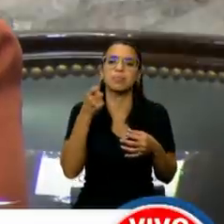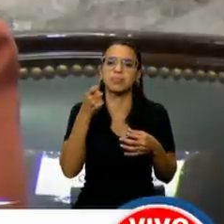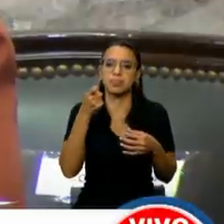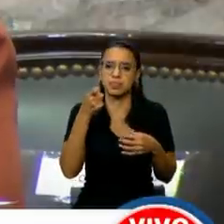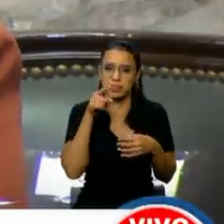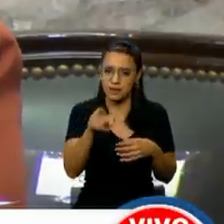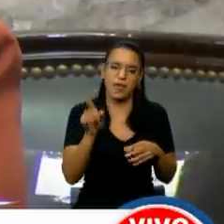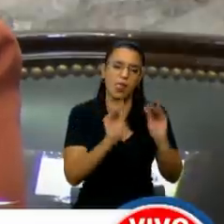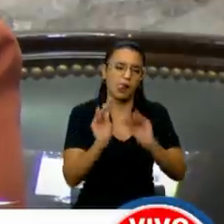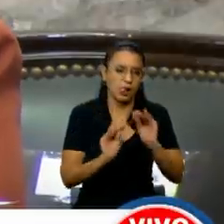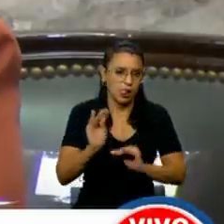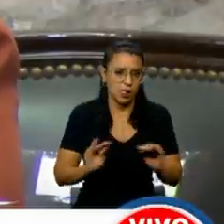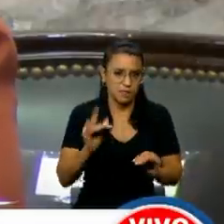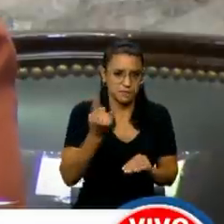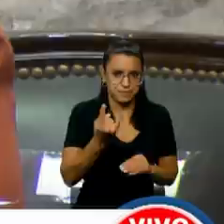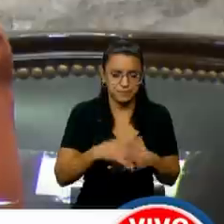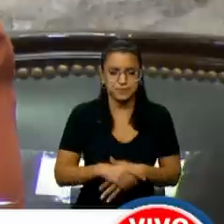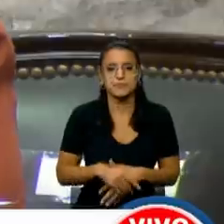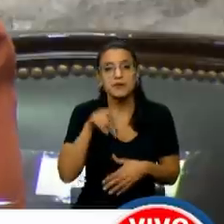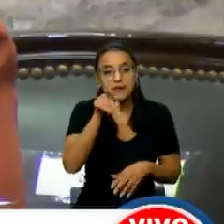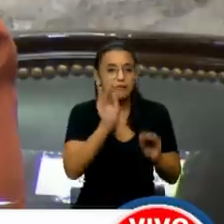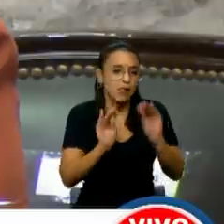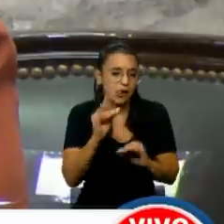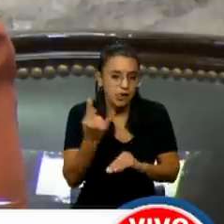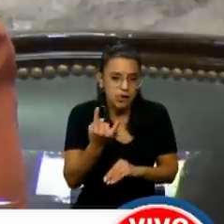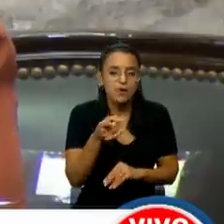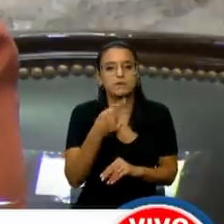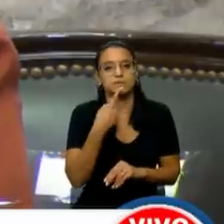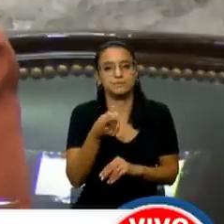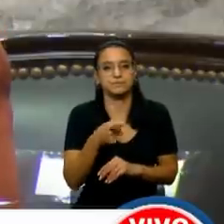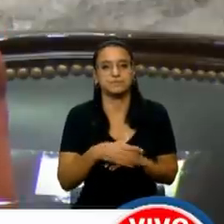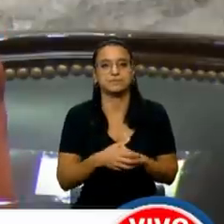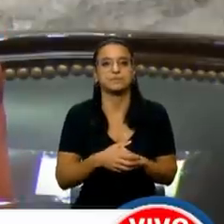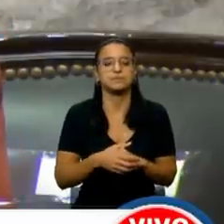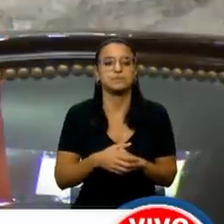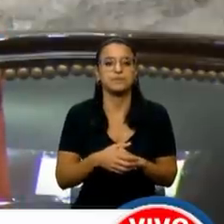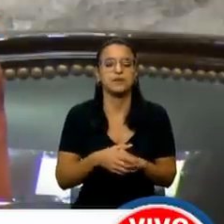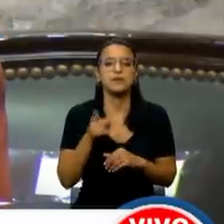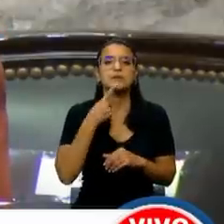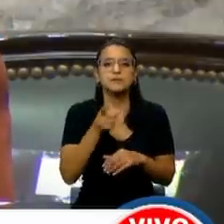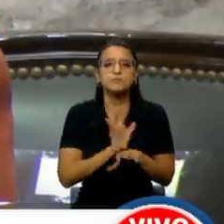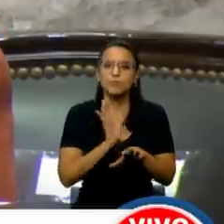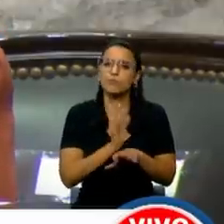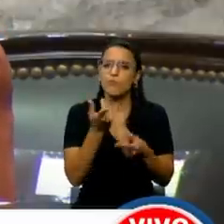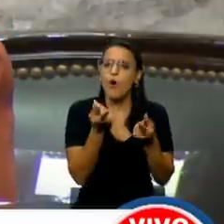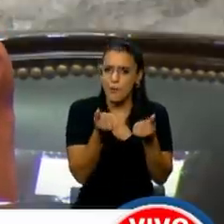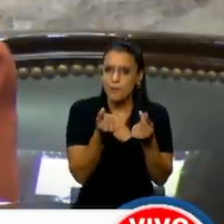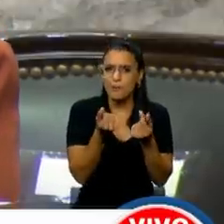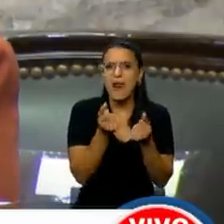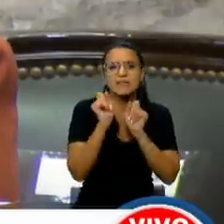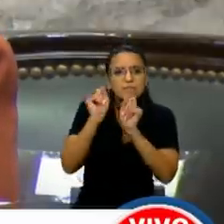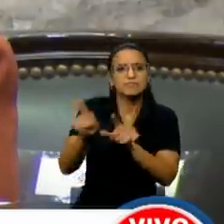que son un dibujo y este dibujo implica meterse con el bolsillo de todos los